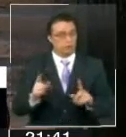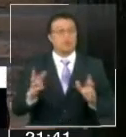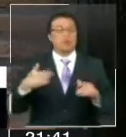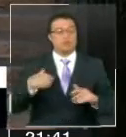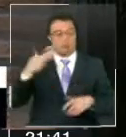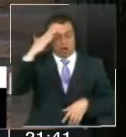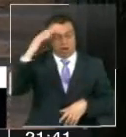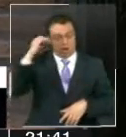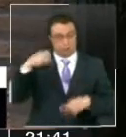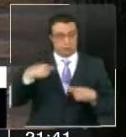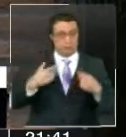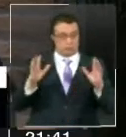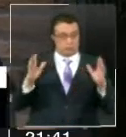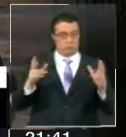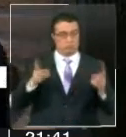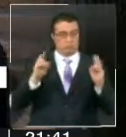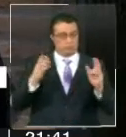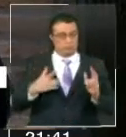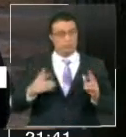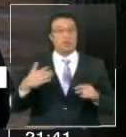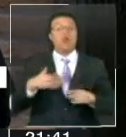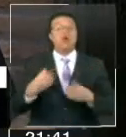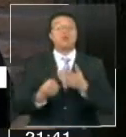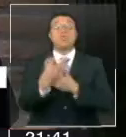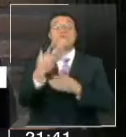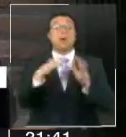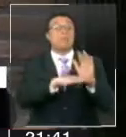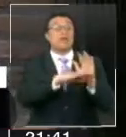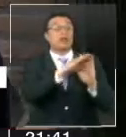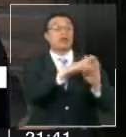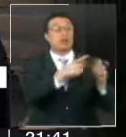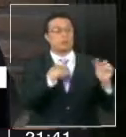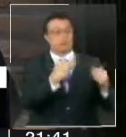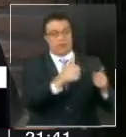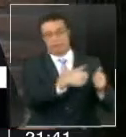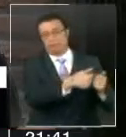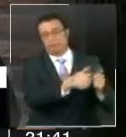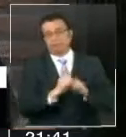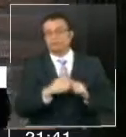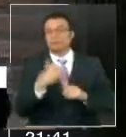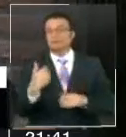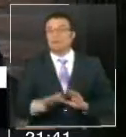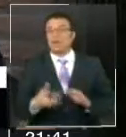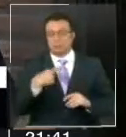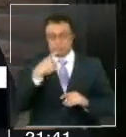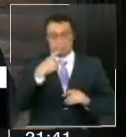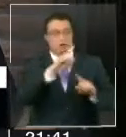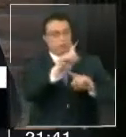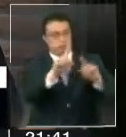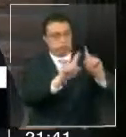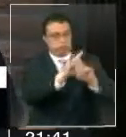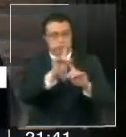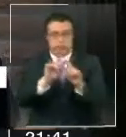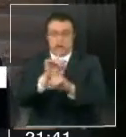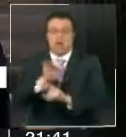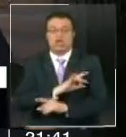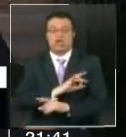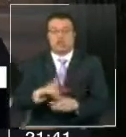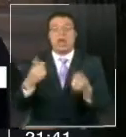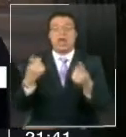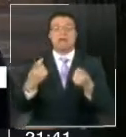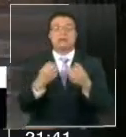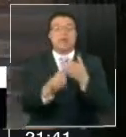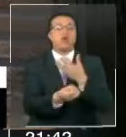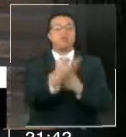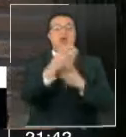que aquí la nueva mayoría nos ganó el primer round, que fue convencer a los chilenos de que Chile necesita